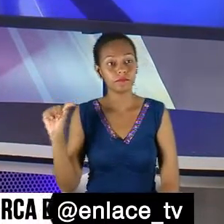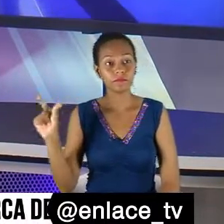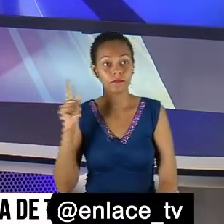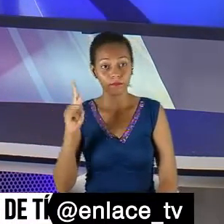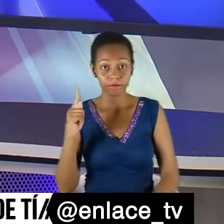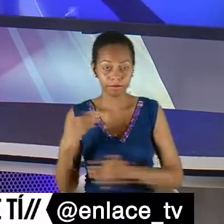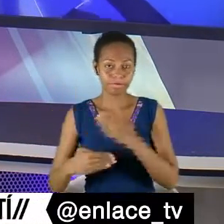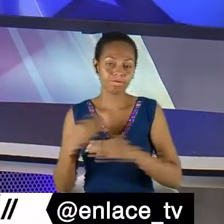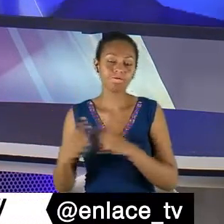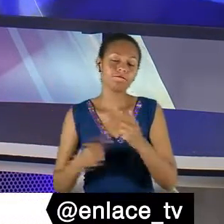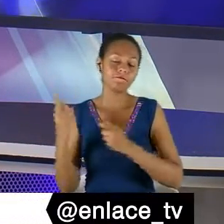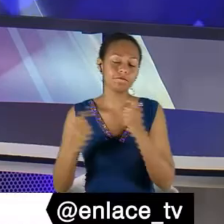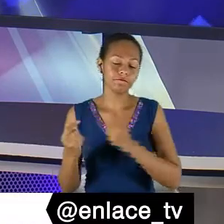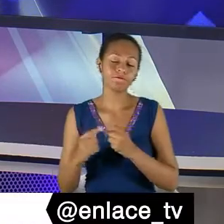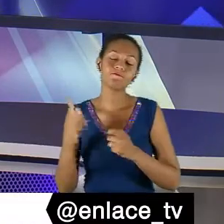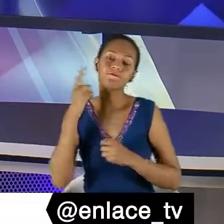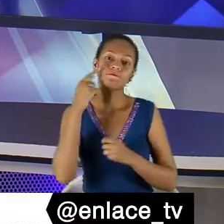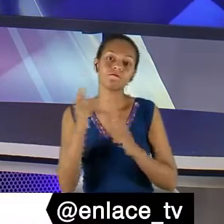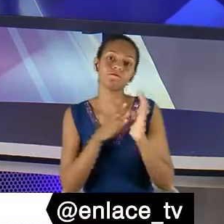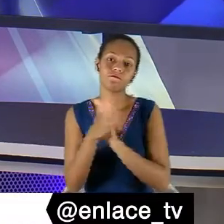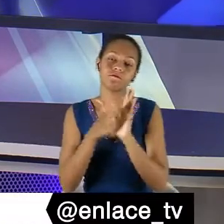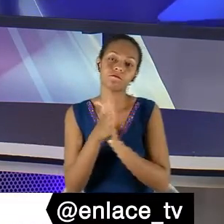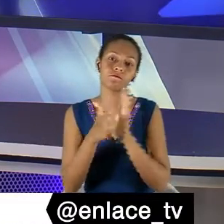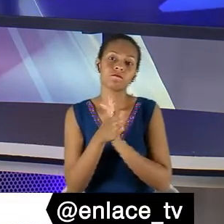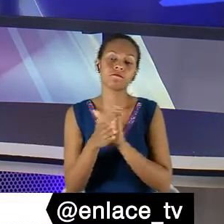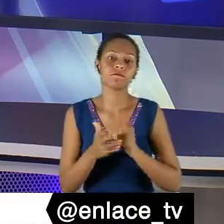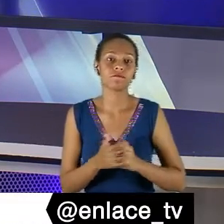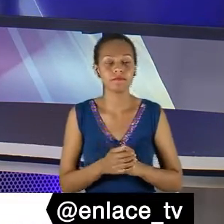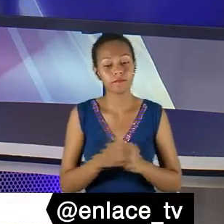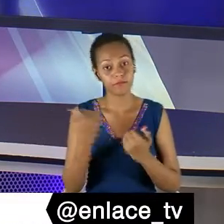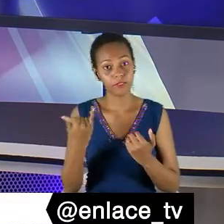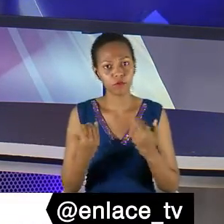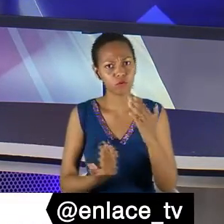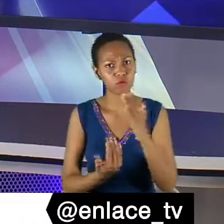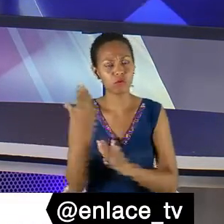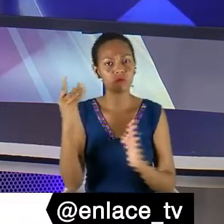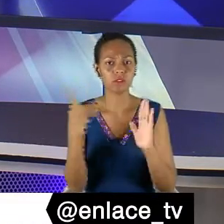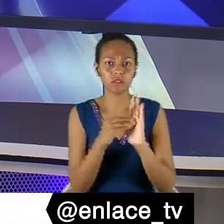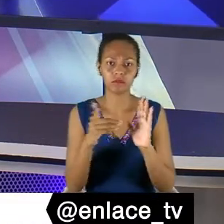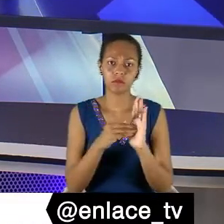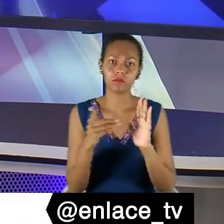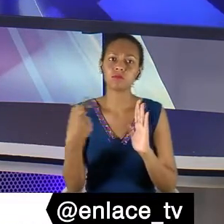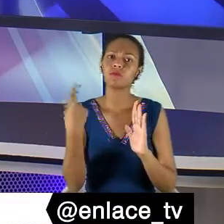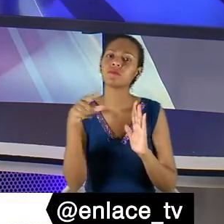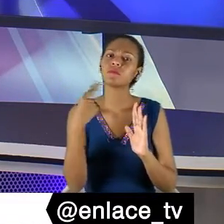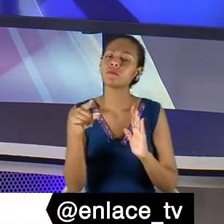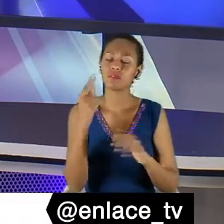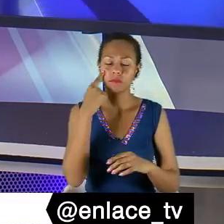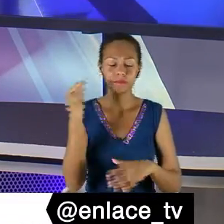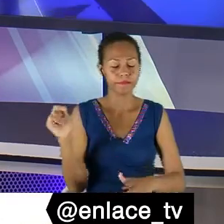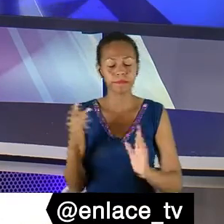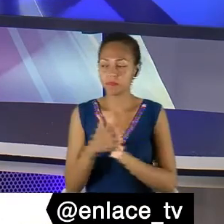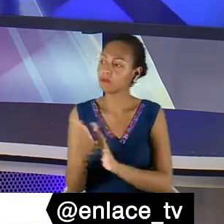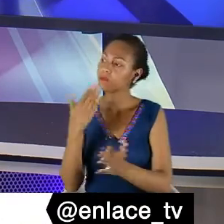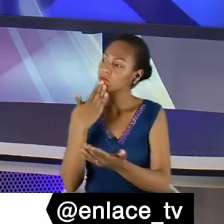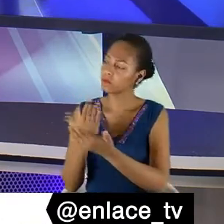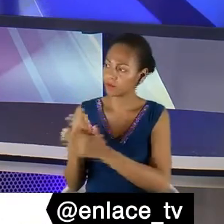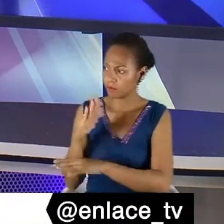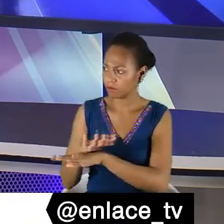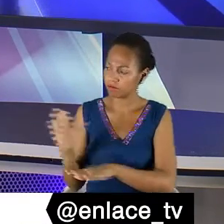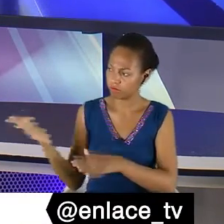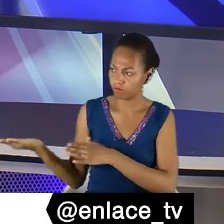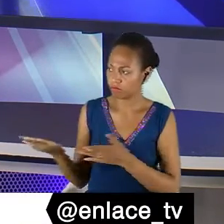Francielena Álvarez, para explicar los alcances del nuevo decreto sobre territorialidad. Francielena, muy buenas tardes para usted, bienvenida,